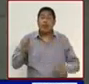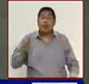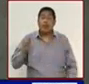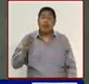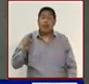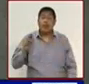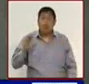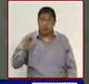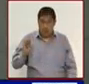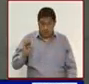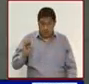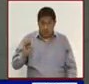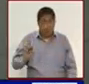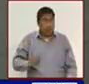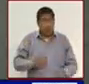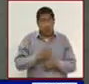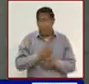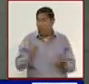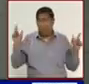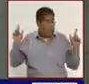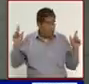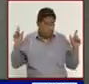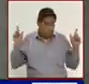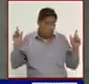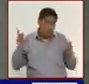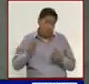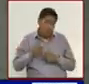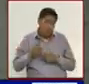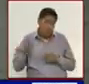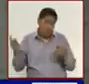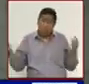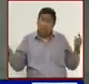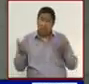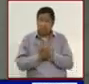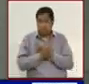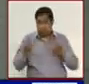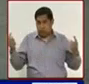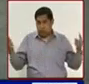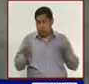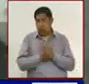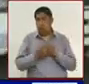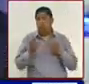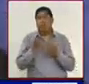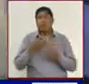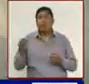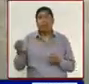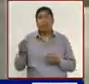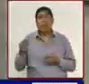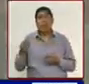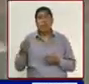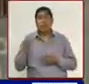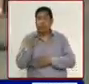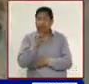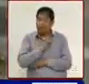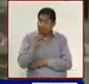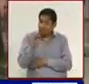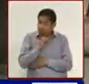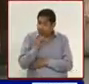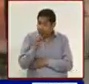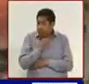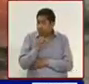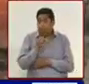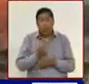encuentra totalmente expedita en el carril de subida, que significa que circula por esta importante arteria. Los vehículos ya